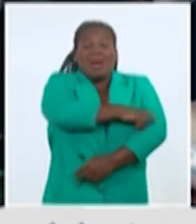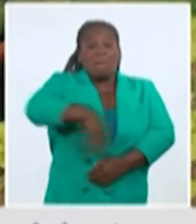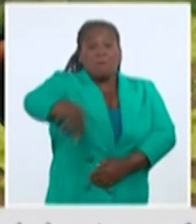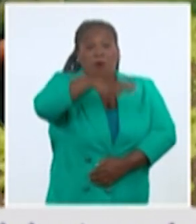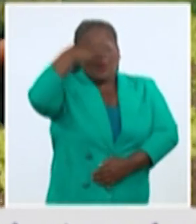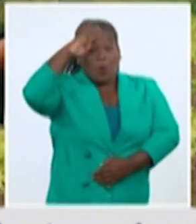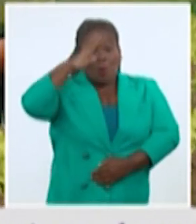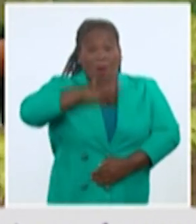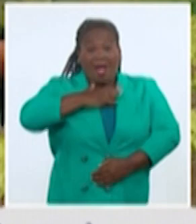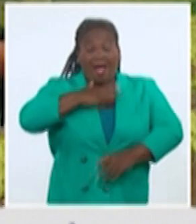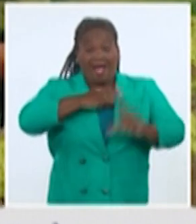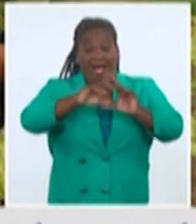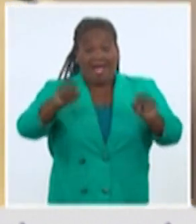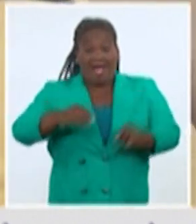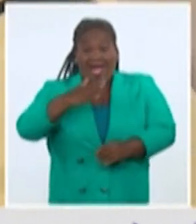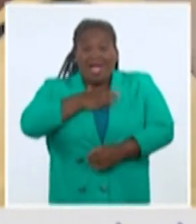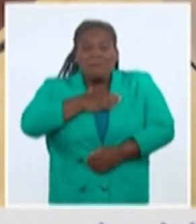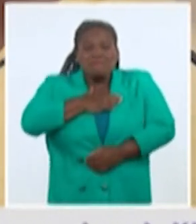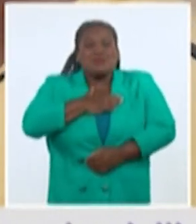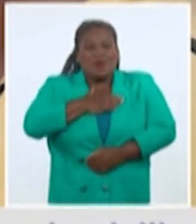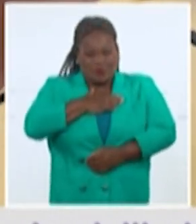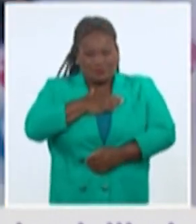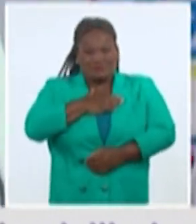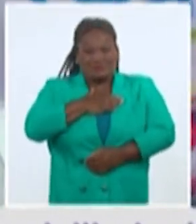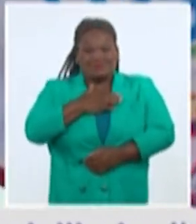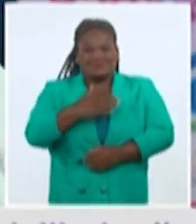pueblo, nuestro pueblo.